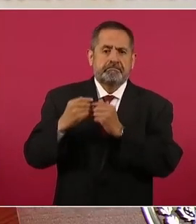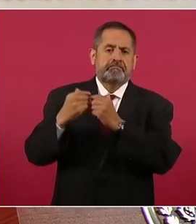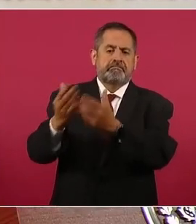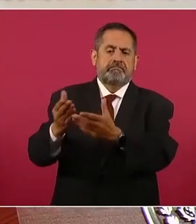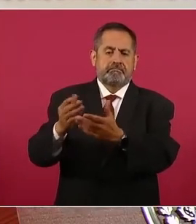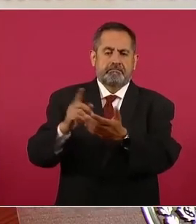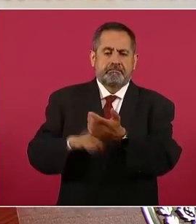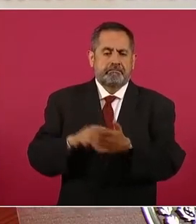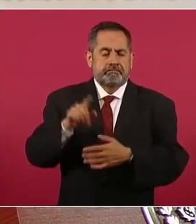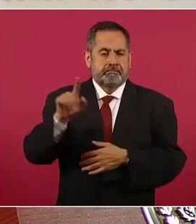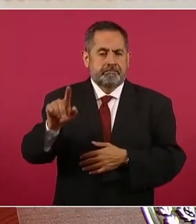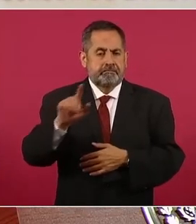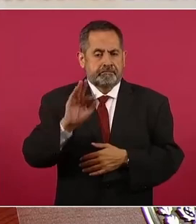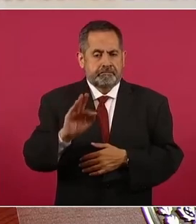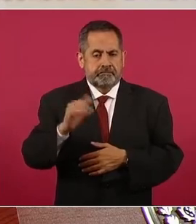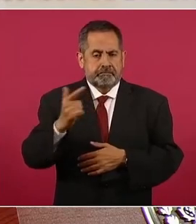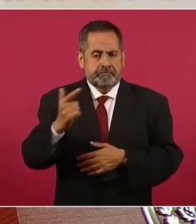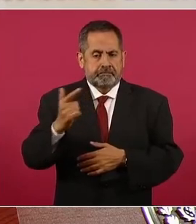entregadas a la Fiscalía.